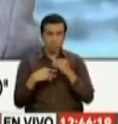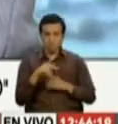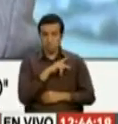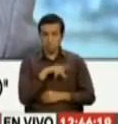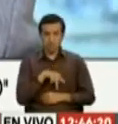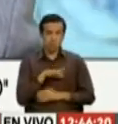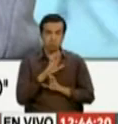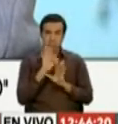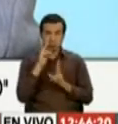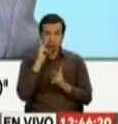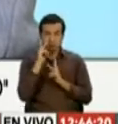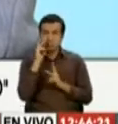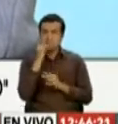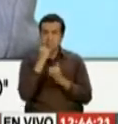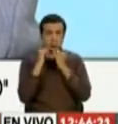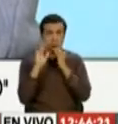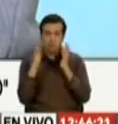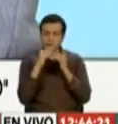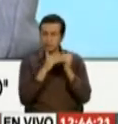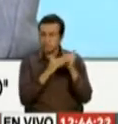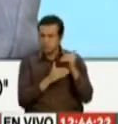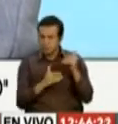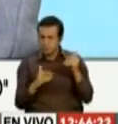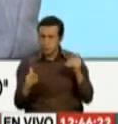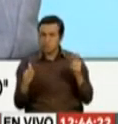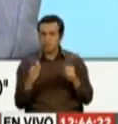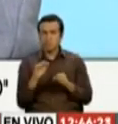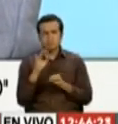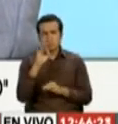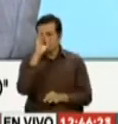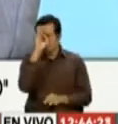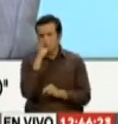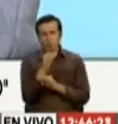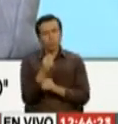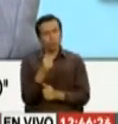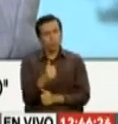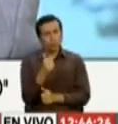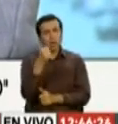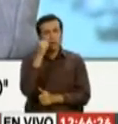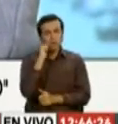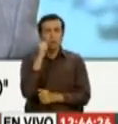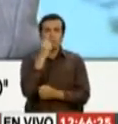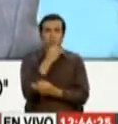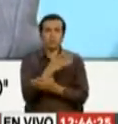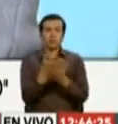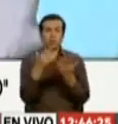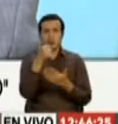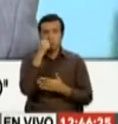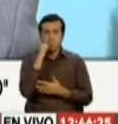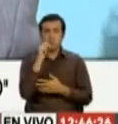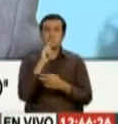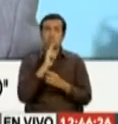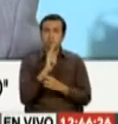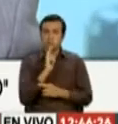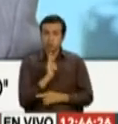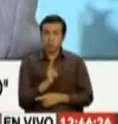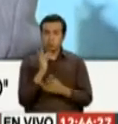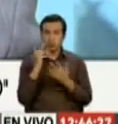yo no los detecto todavía, hemos obrado de completa buena fe. El día de ayer con mis declaraciones, ayer contesté las